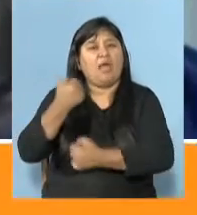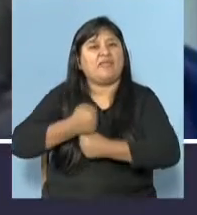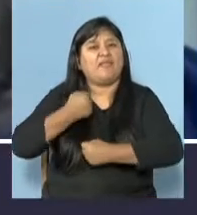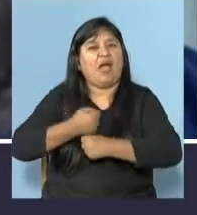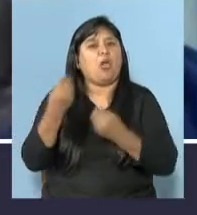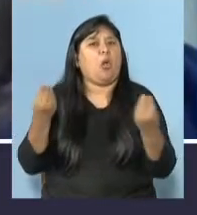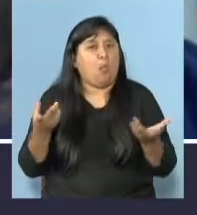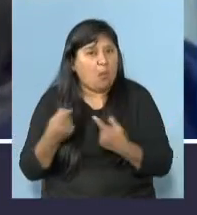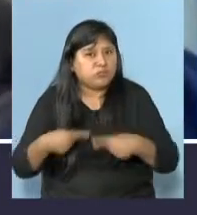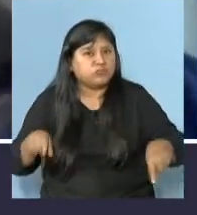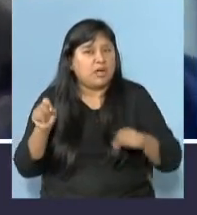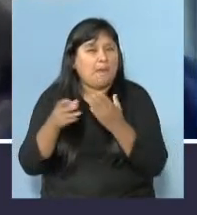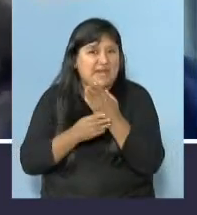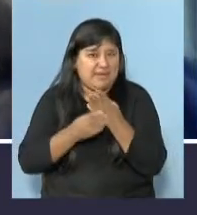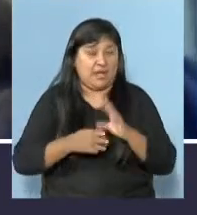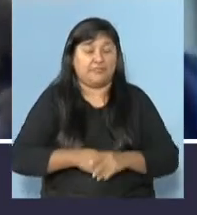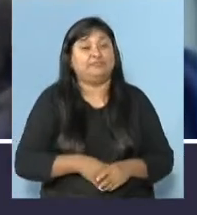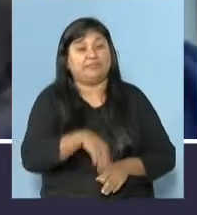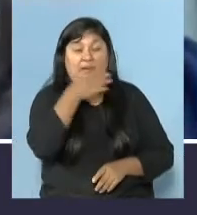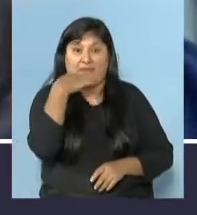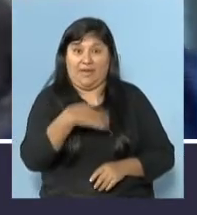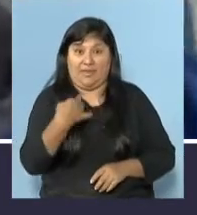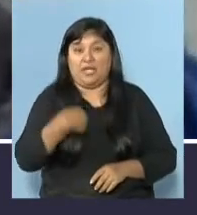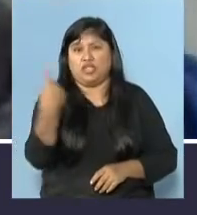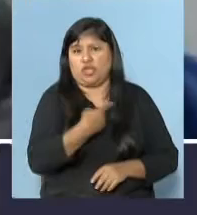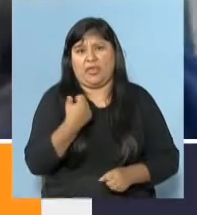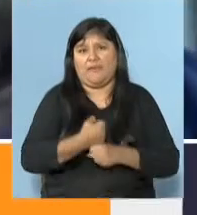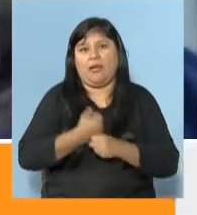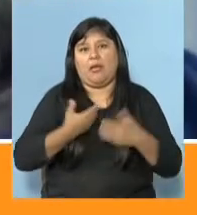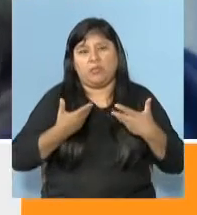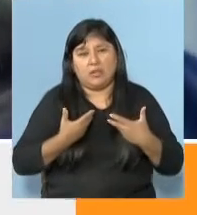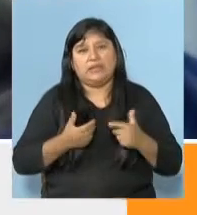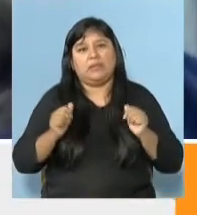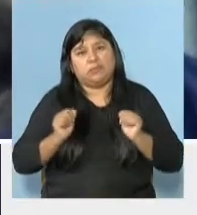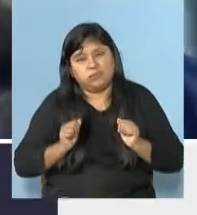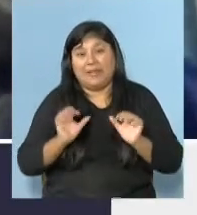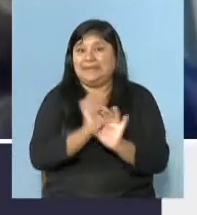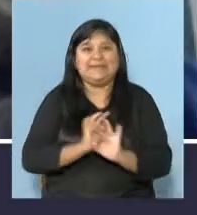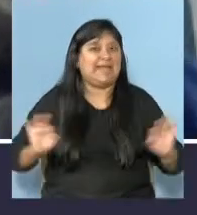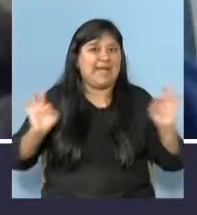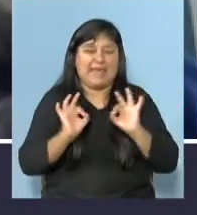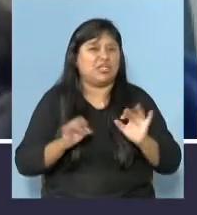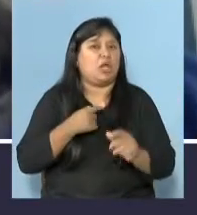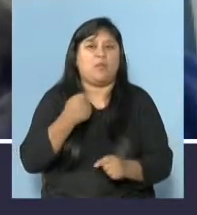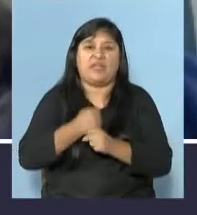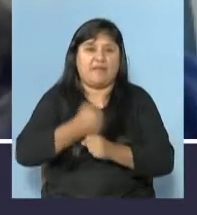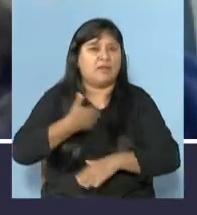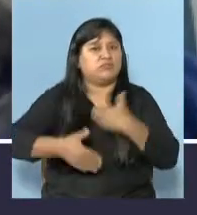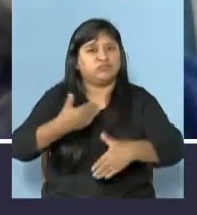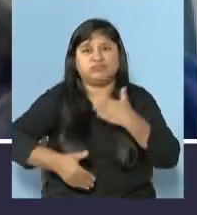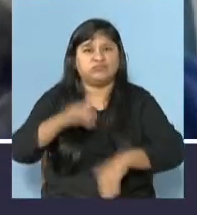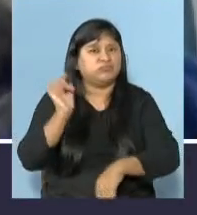que estamos trabajando sin descanso para conseguir la mayor cantidad de dosis posibles en el menor tiempo posible. Ustedes saben